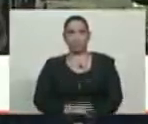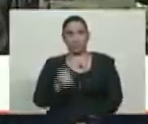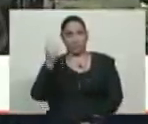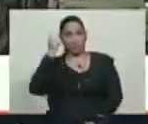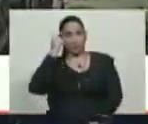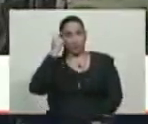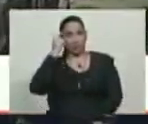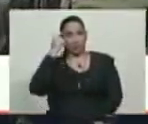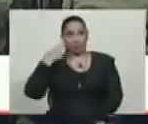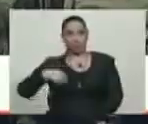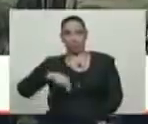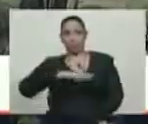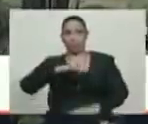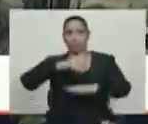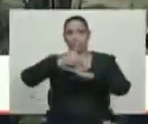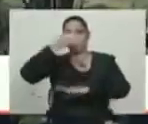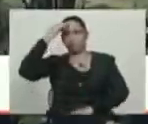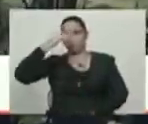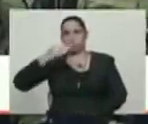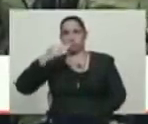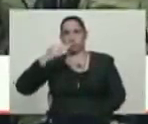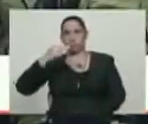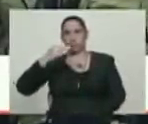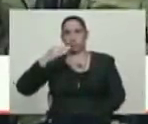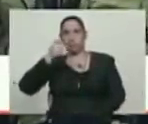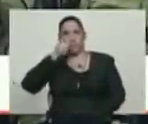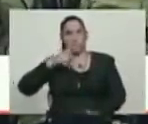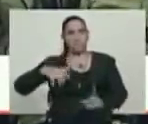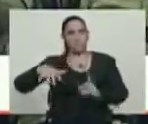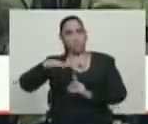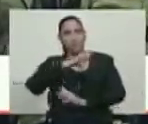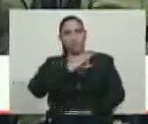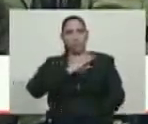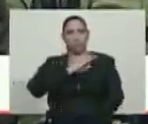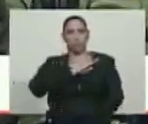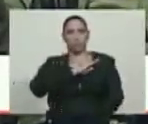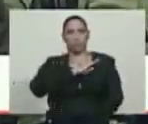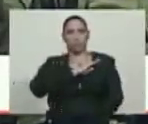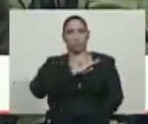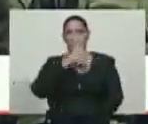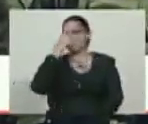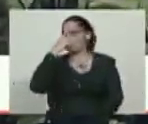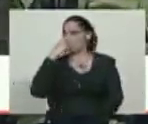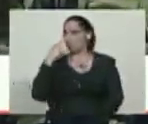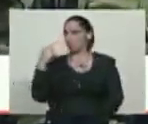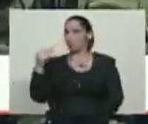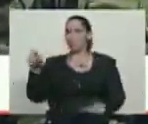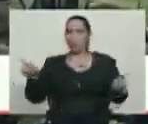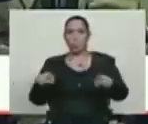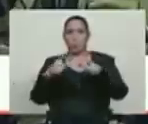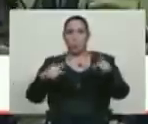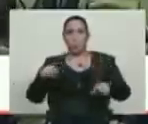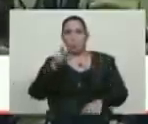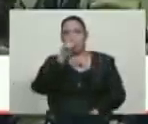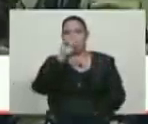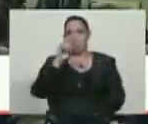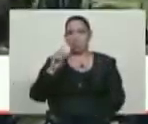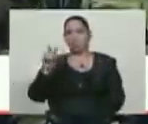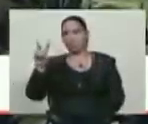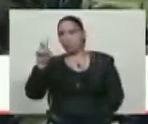nuestro general en jefe, general del pueblo soberano, Ezequiel Zamora, cumple 202 años de